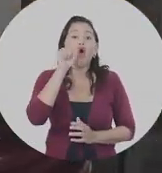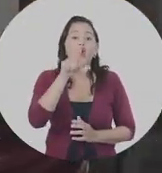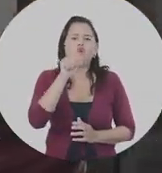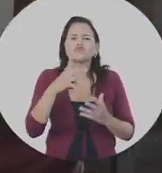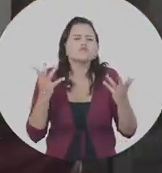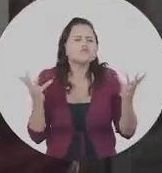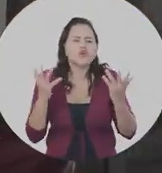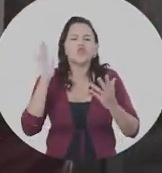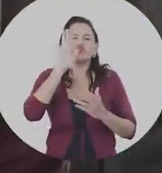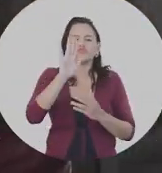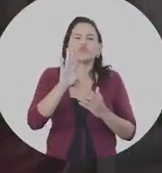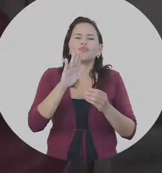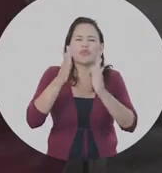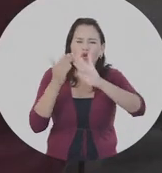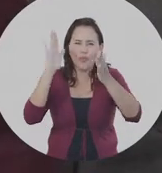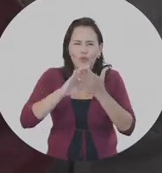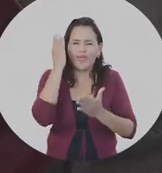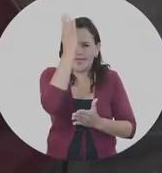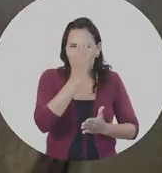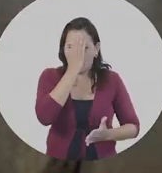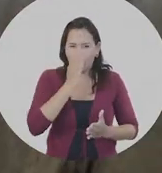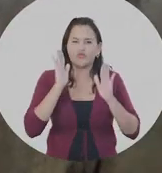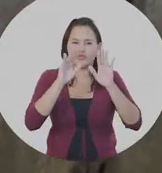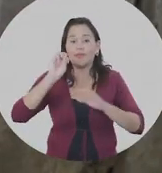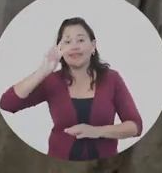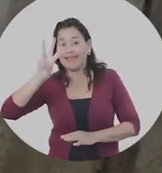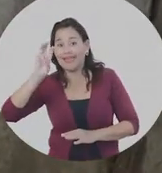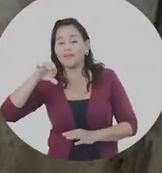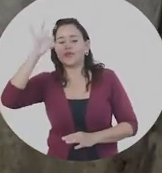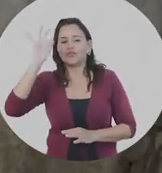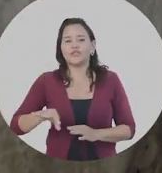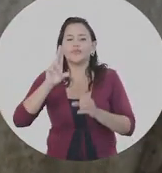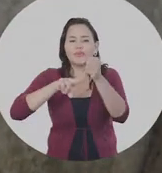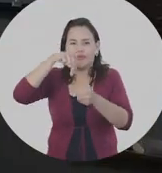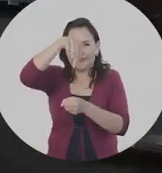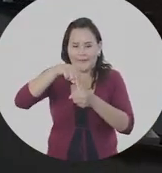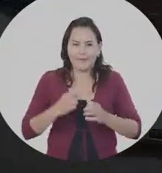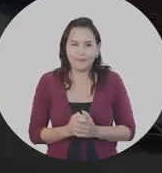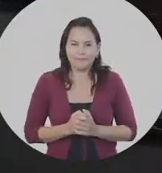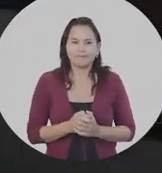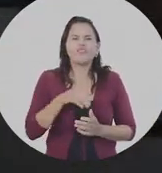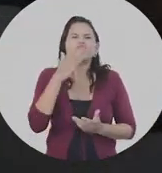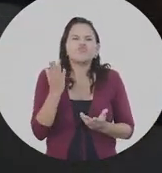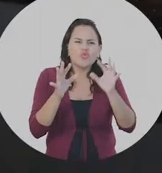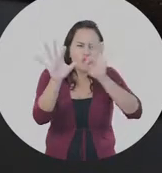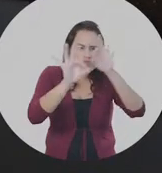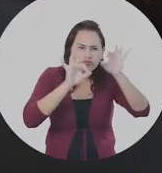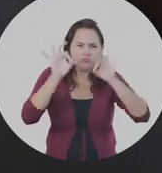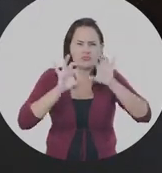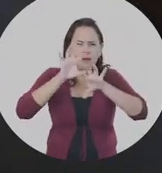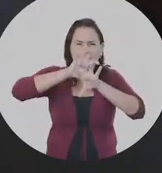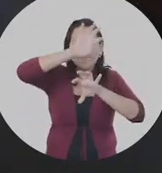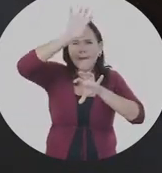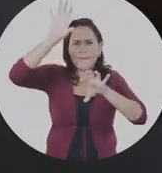11 de ellos pertenecen a comunidades afrocolombianas y 3 a población indígena. Los beneficiarios provienen